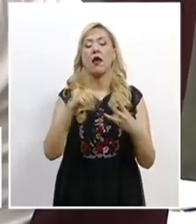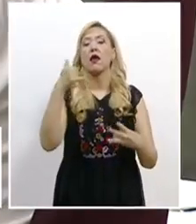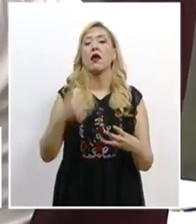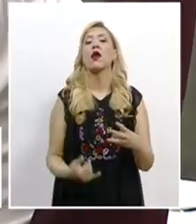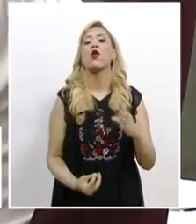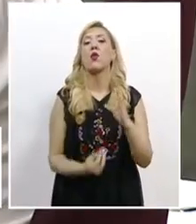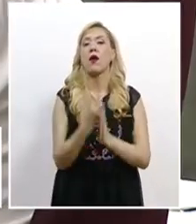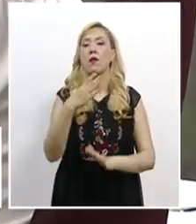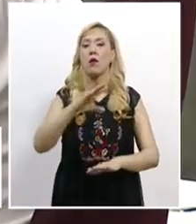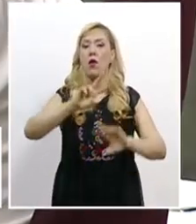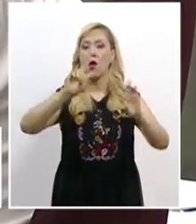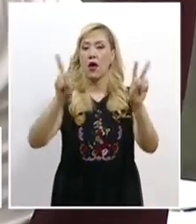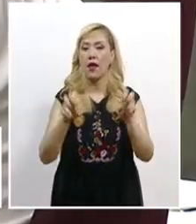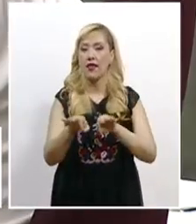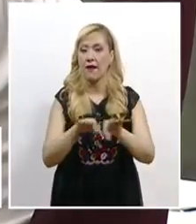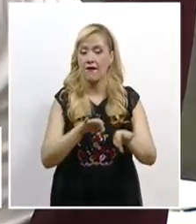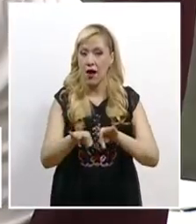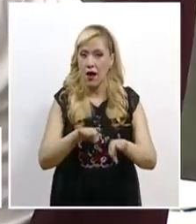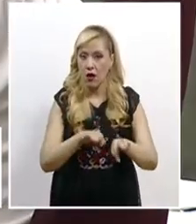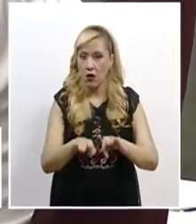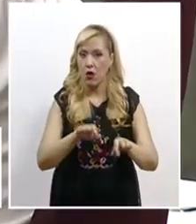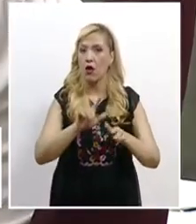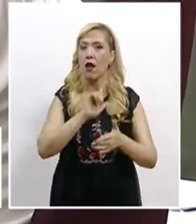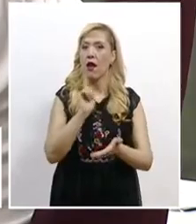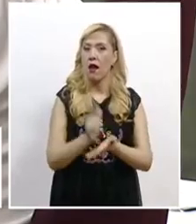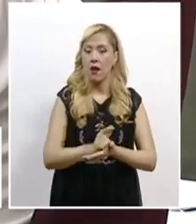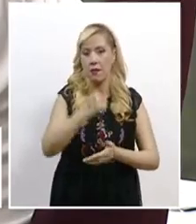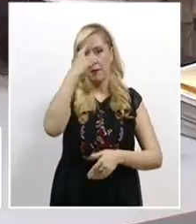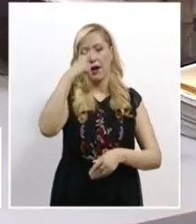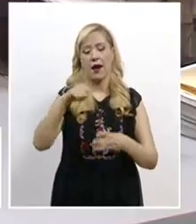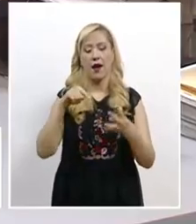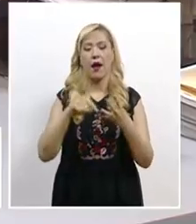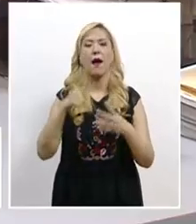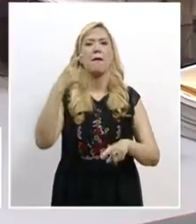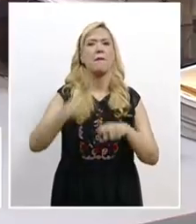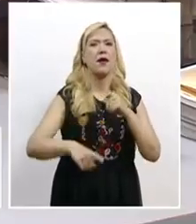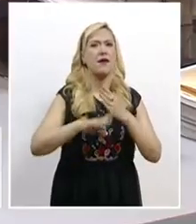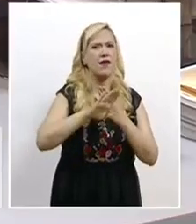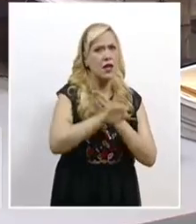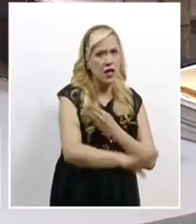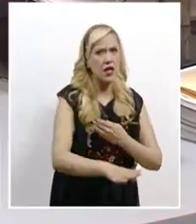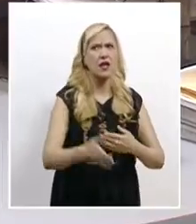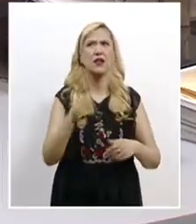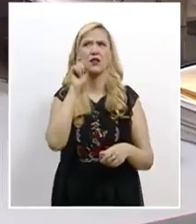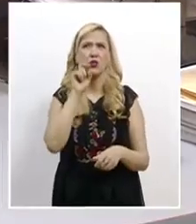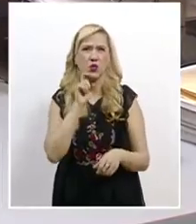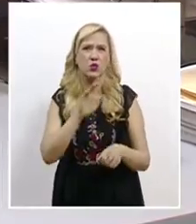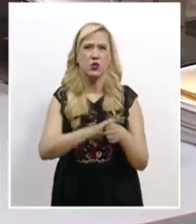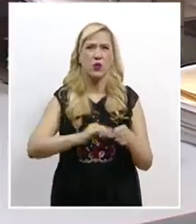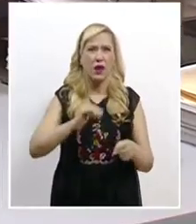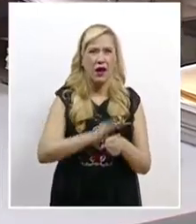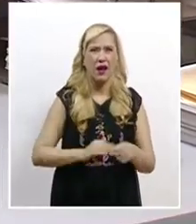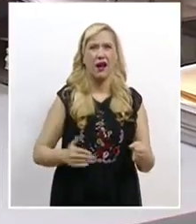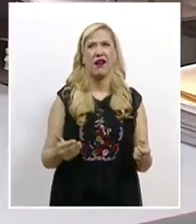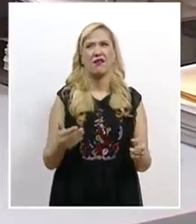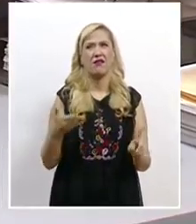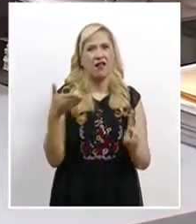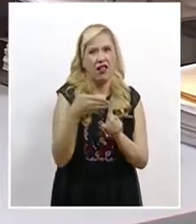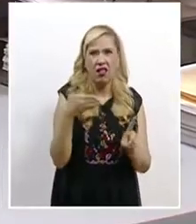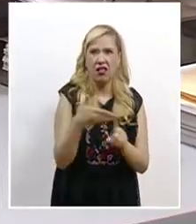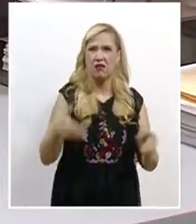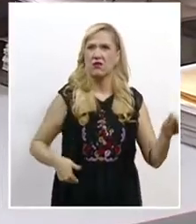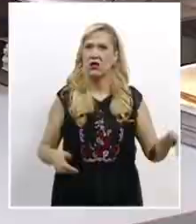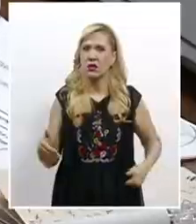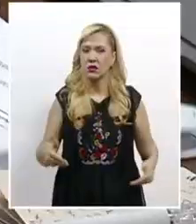en justicia laboral, la Unidad de Prevención y Combate a la Violencia Laboral y al Acoso Sexual, entre otras. Las modificaciones precisan